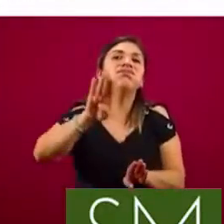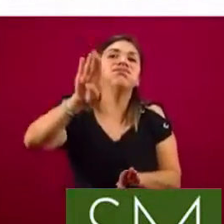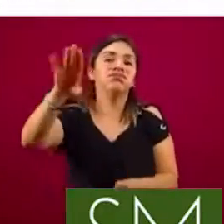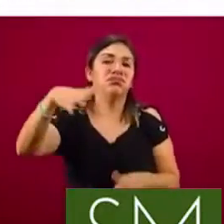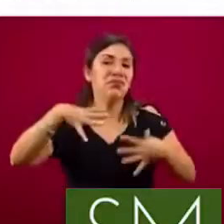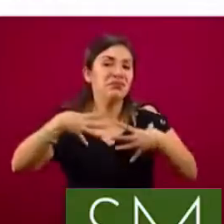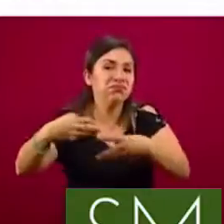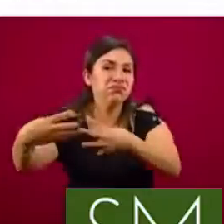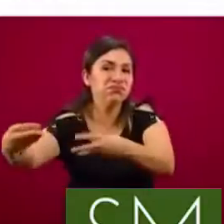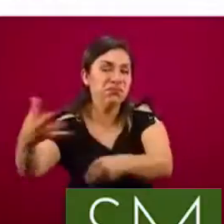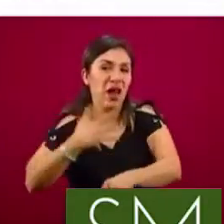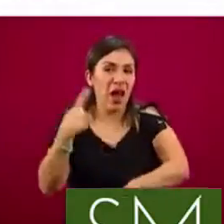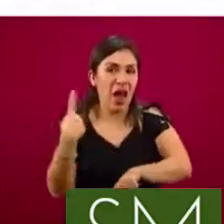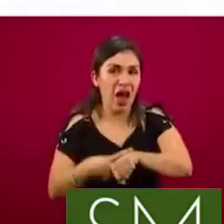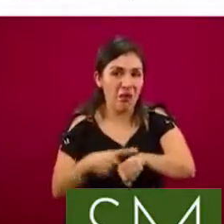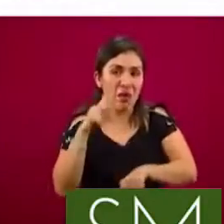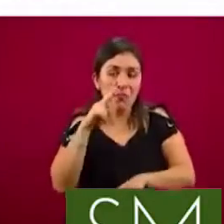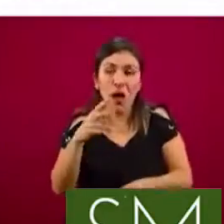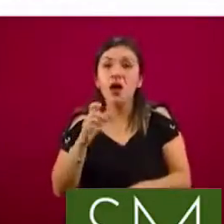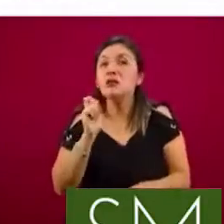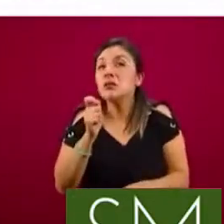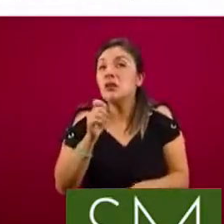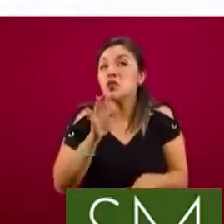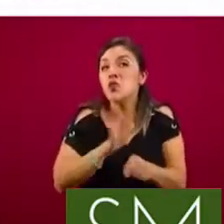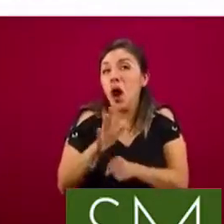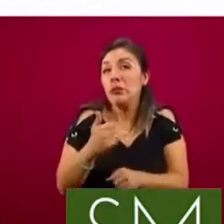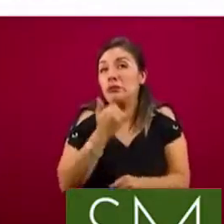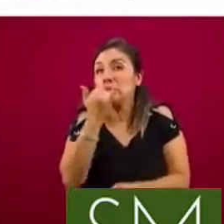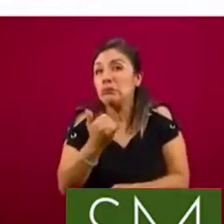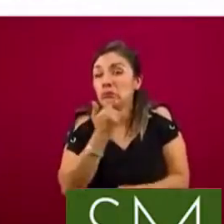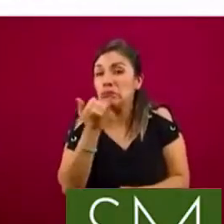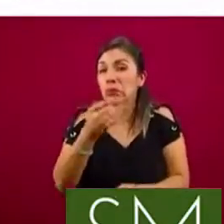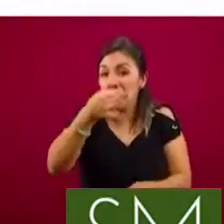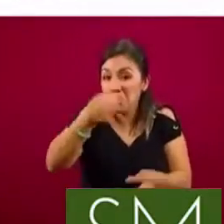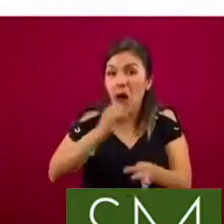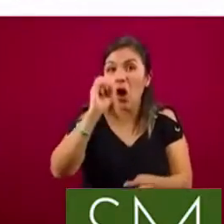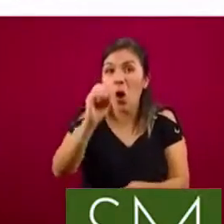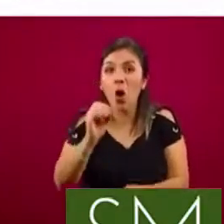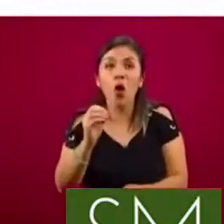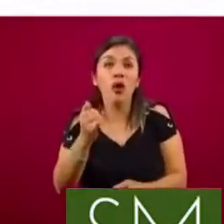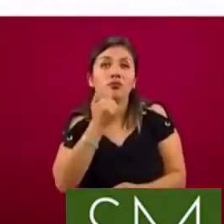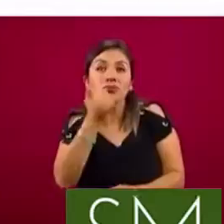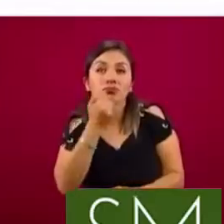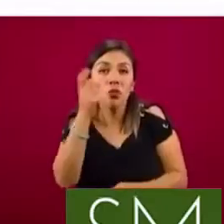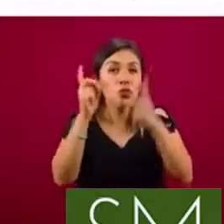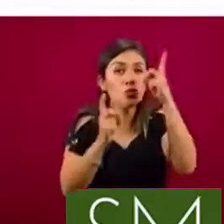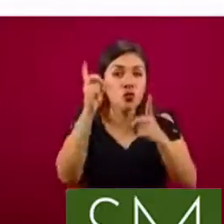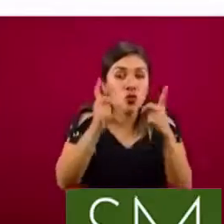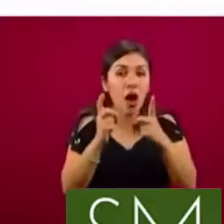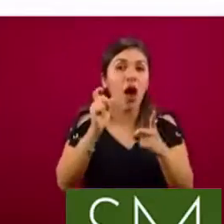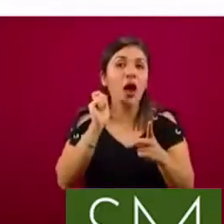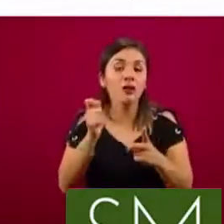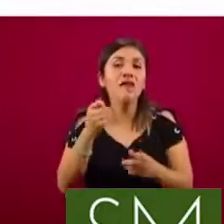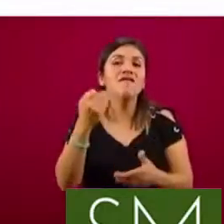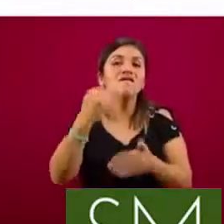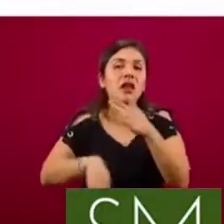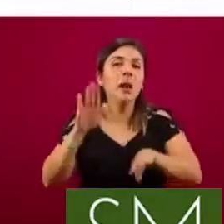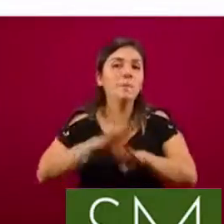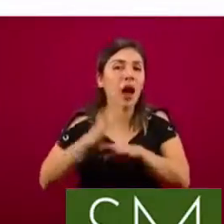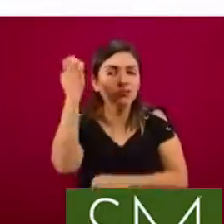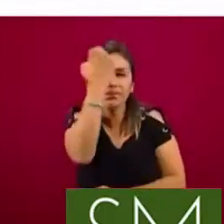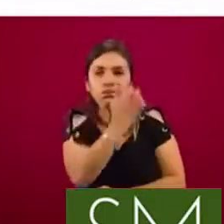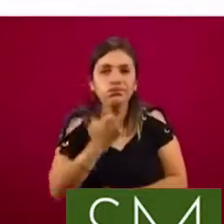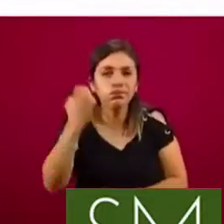de 4.7%, lo cual significa un incremento pues, que se ha tenido desde el inicio de la fase rápida de ascenso que